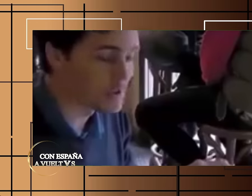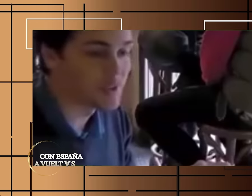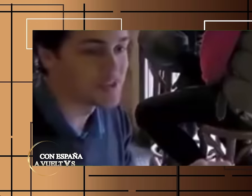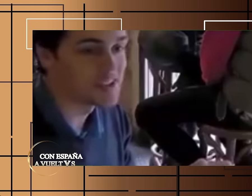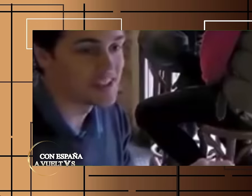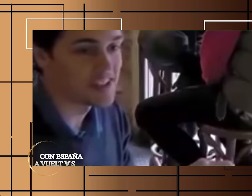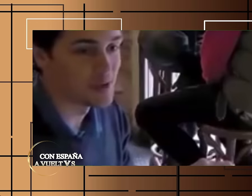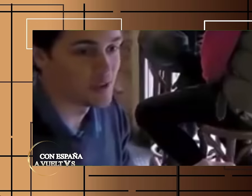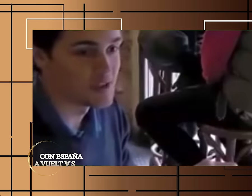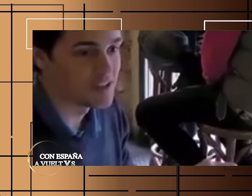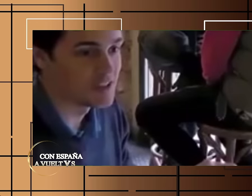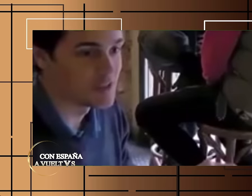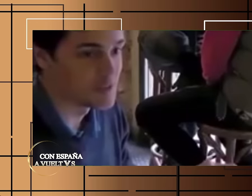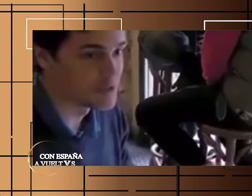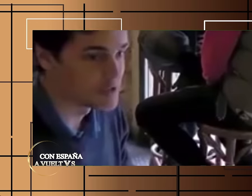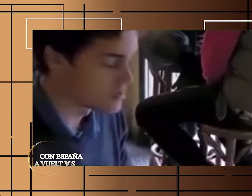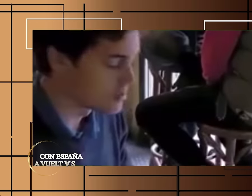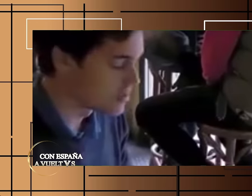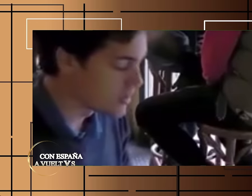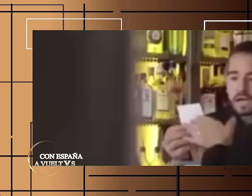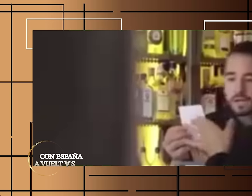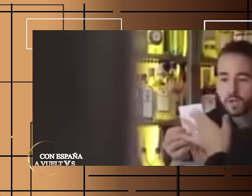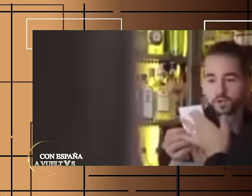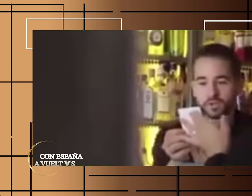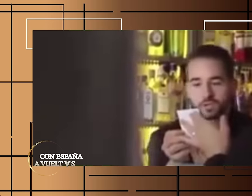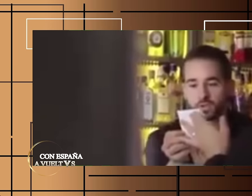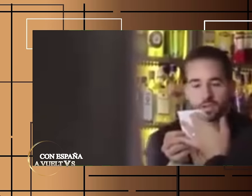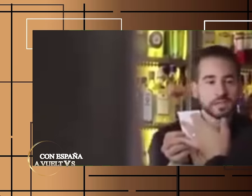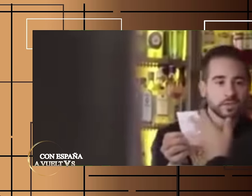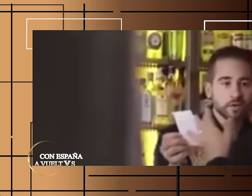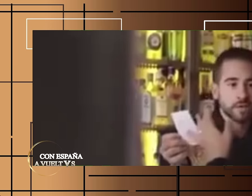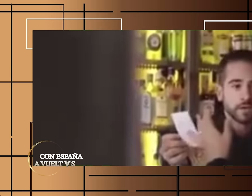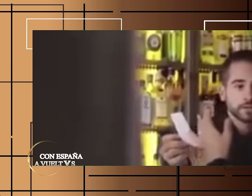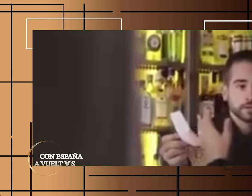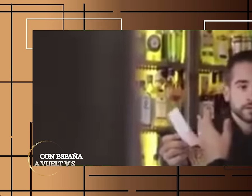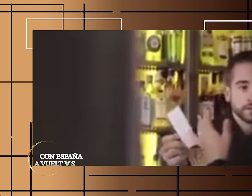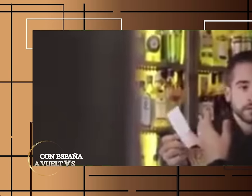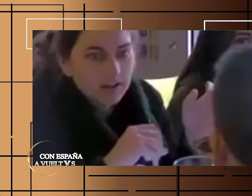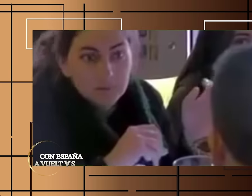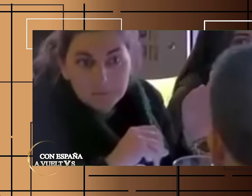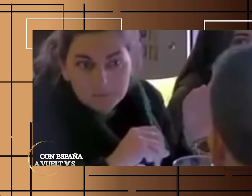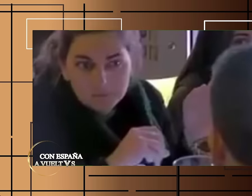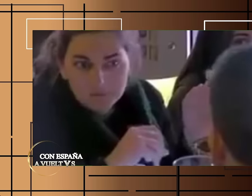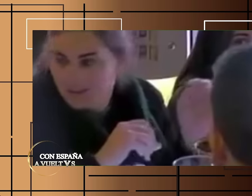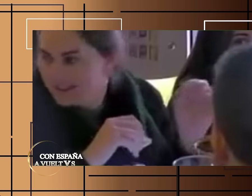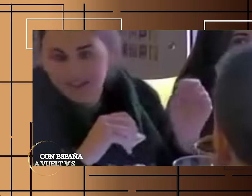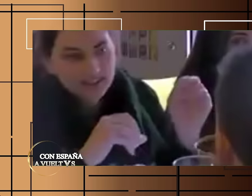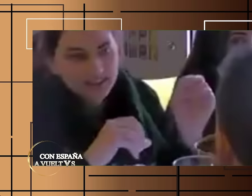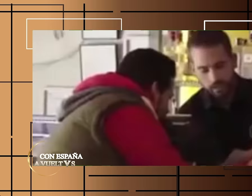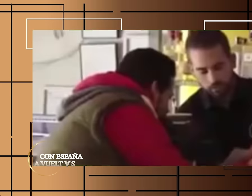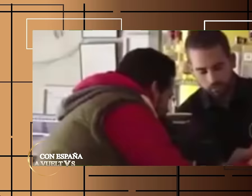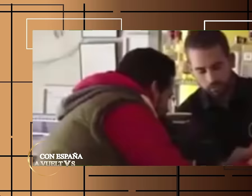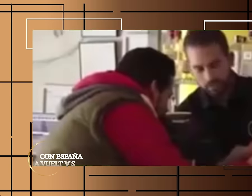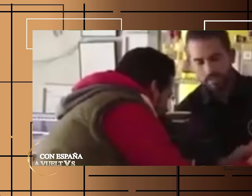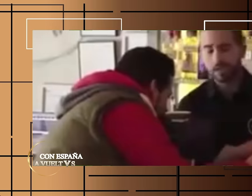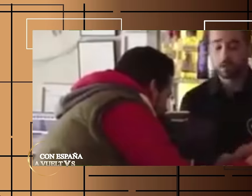El concepto de otro este, estás equivocado, no sé. No, está bien. Al fin la consumición que un cliente anterior no ha pagado. ¿Pero quién?